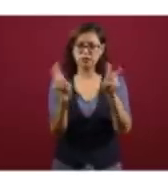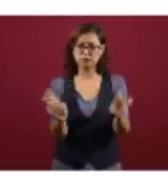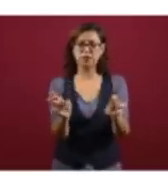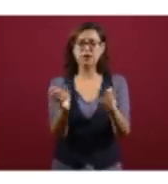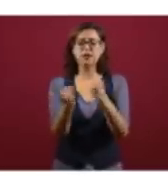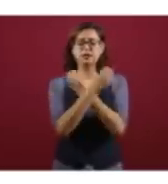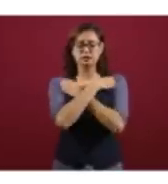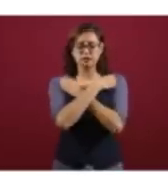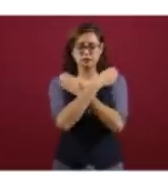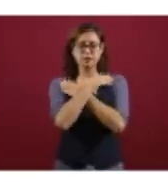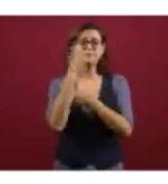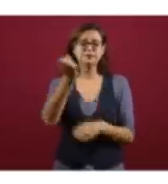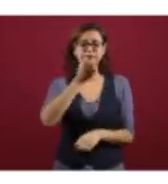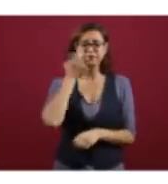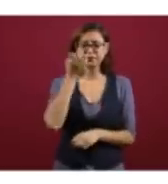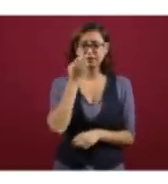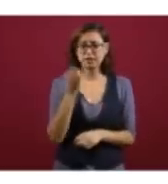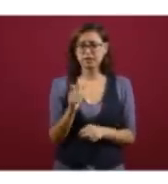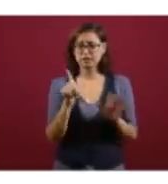mayores daños,